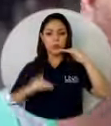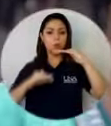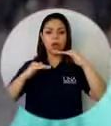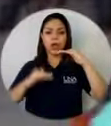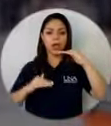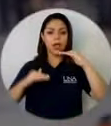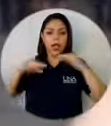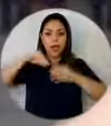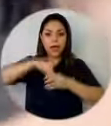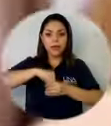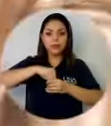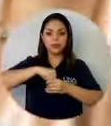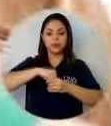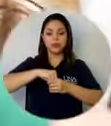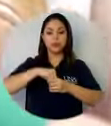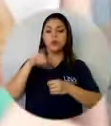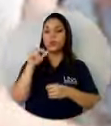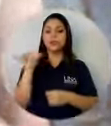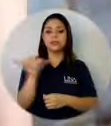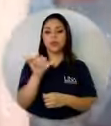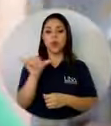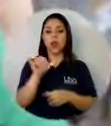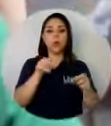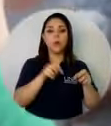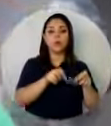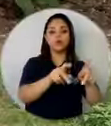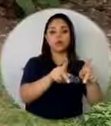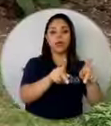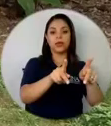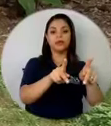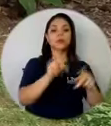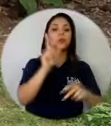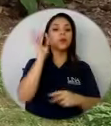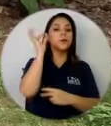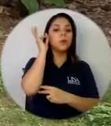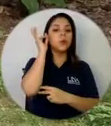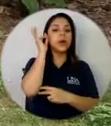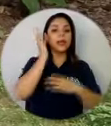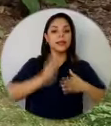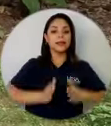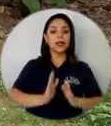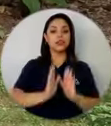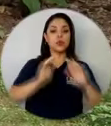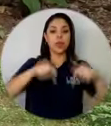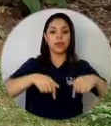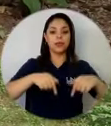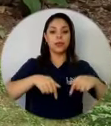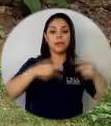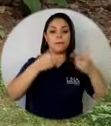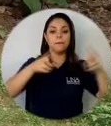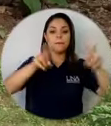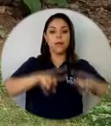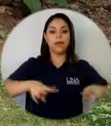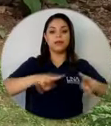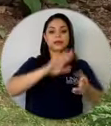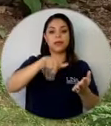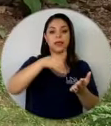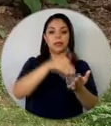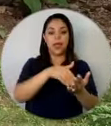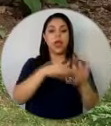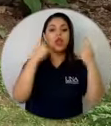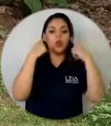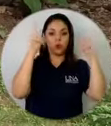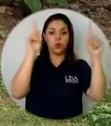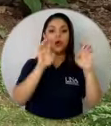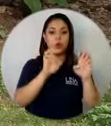desiguales a lo interno, ¿verdad? No es lo mismo las oportunidades que pueda tener una mujer que nació aquí en el Valle Central, que logró acceder a